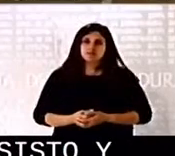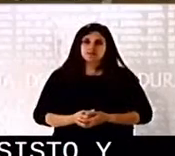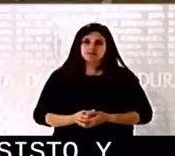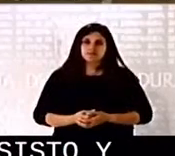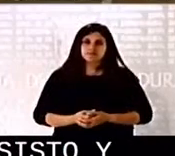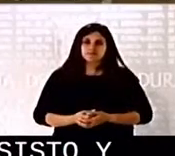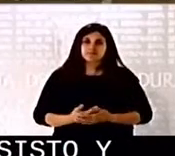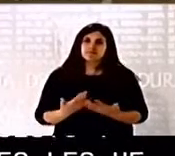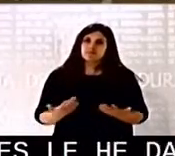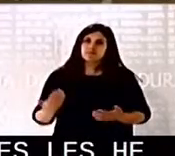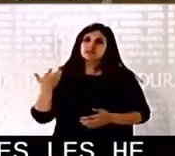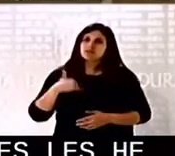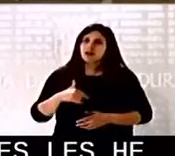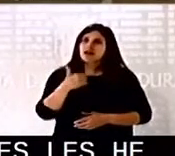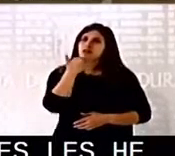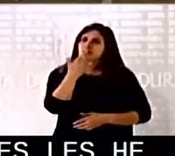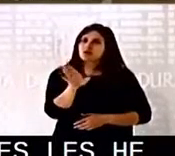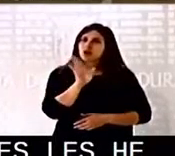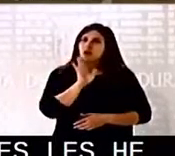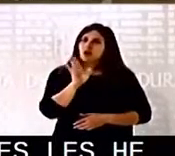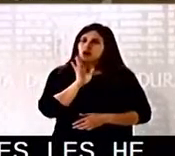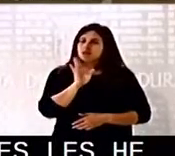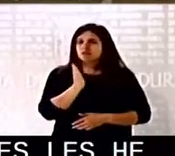Les he dado las edades.